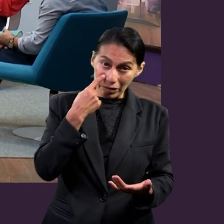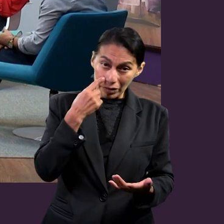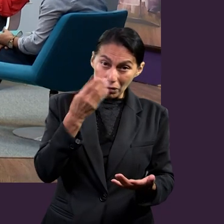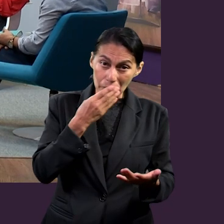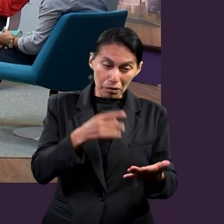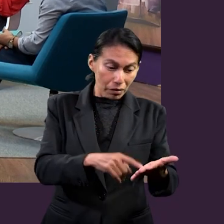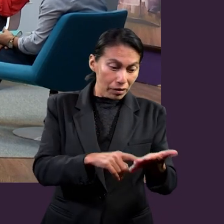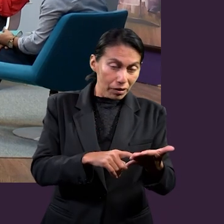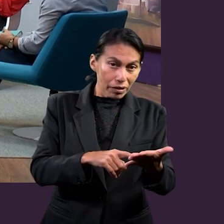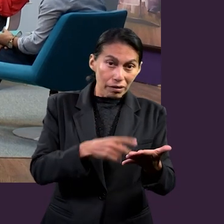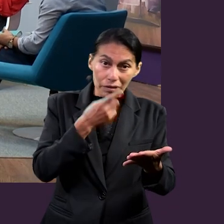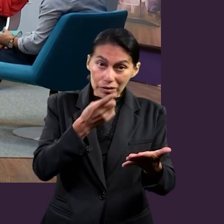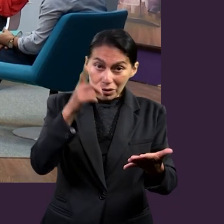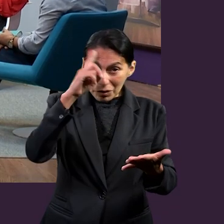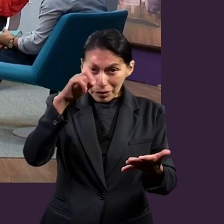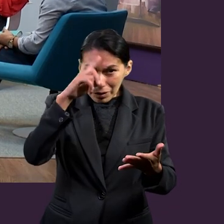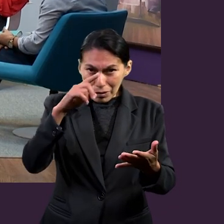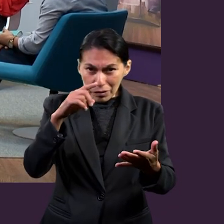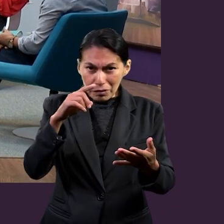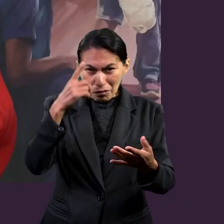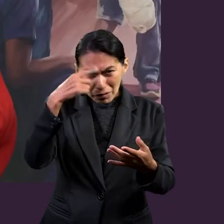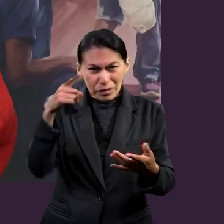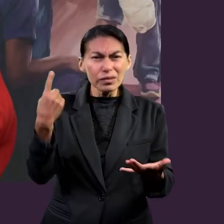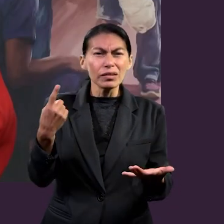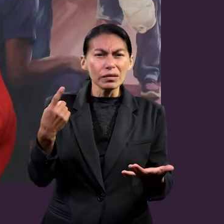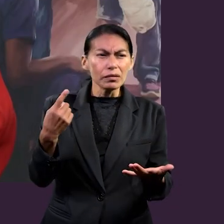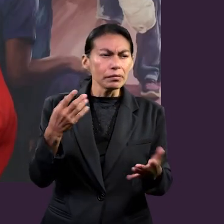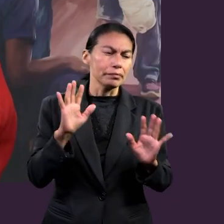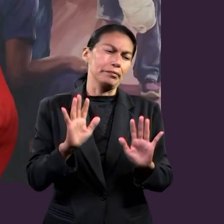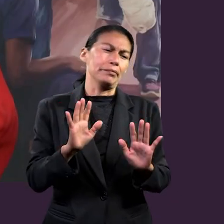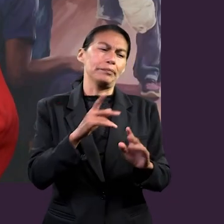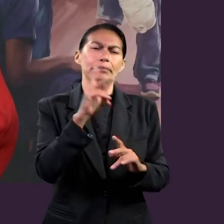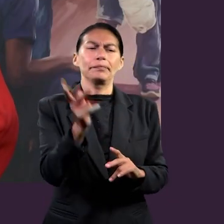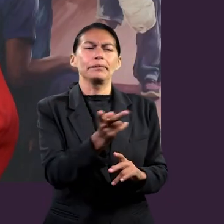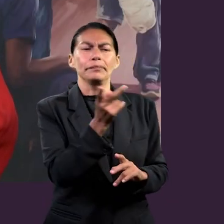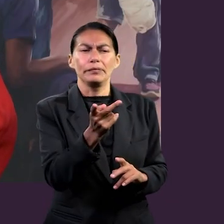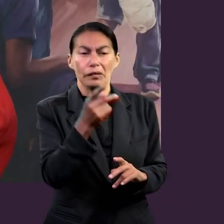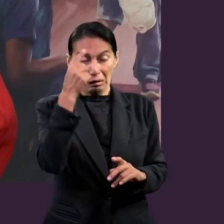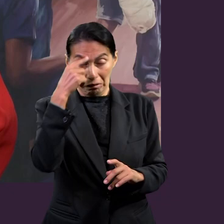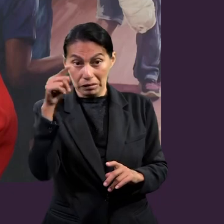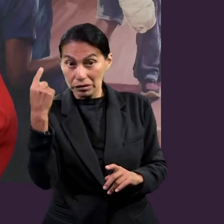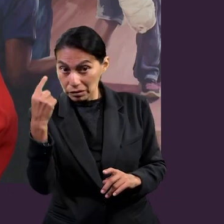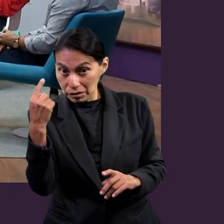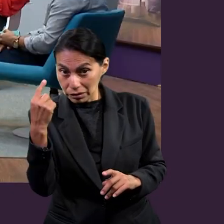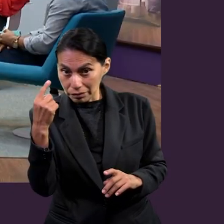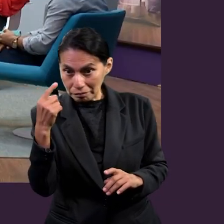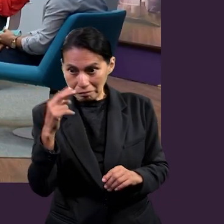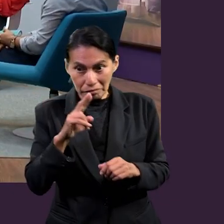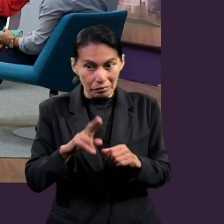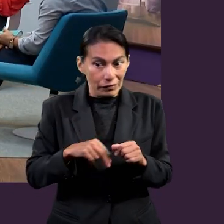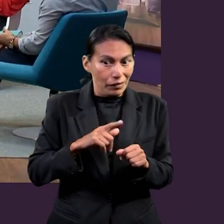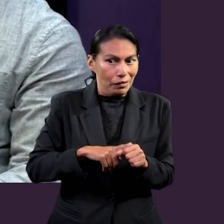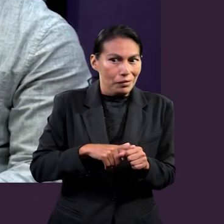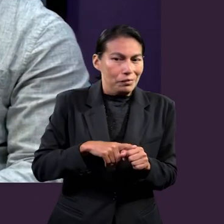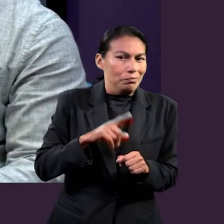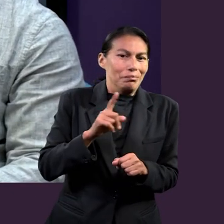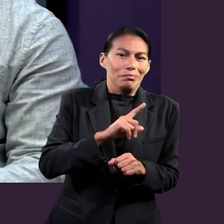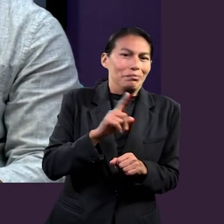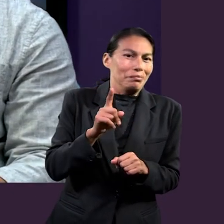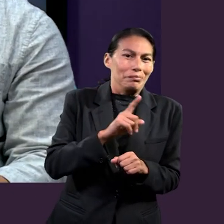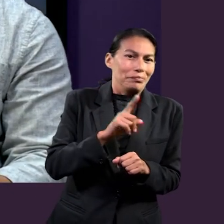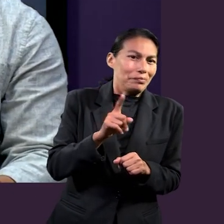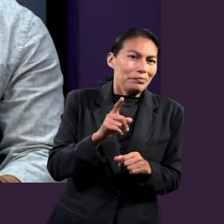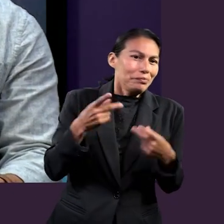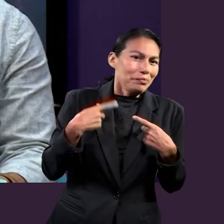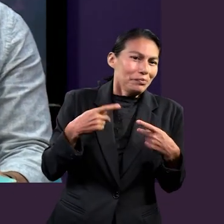consejo que es sencillo, ¿creen ustedes que es sencillo para empezar? Pues naturalmente puede